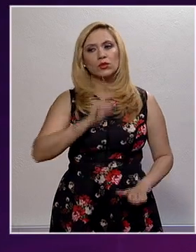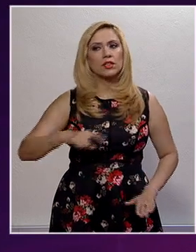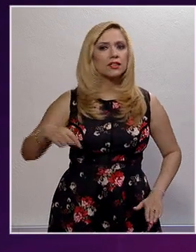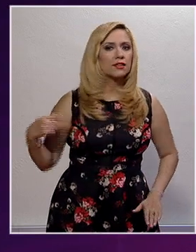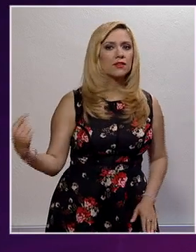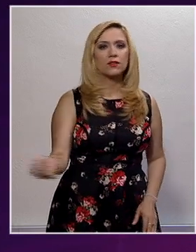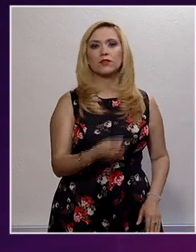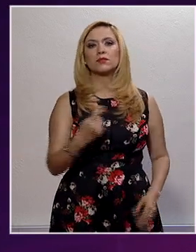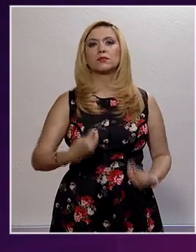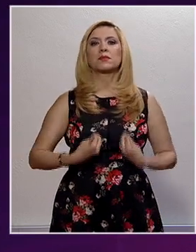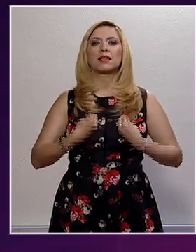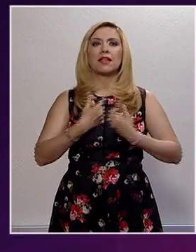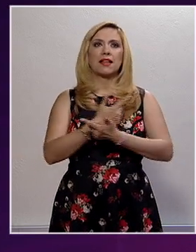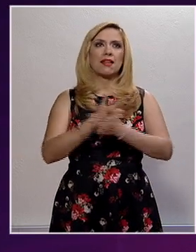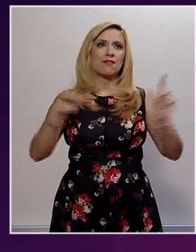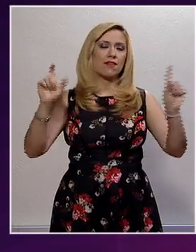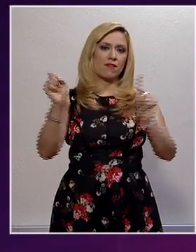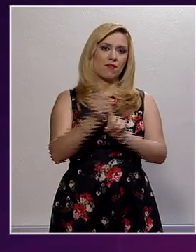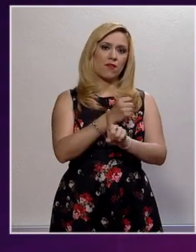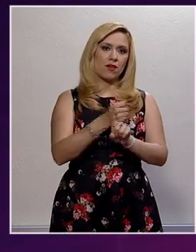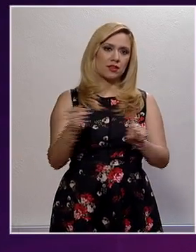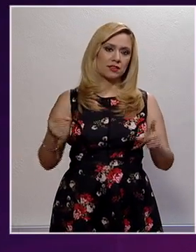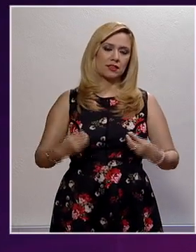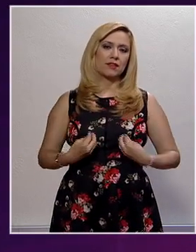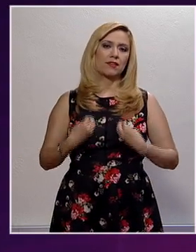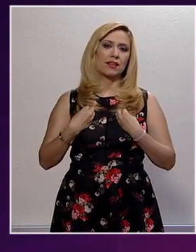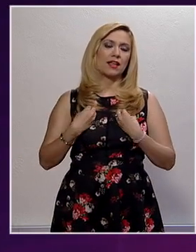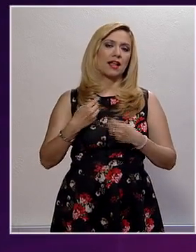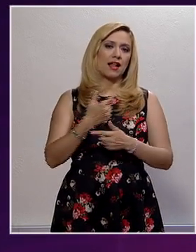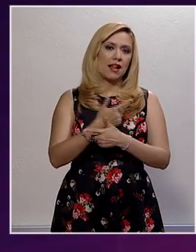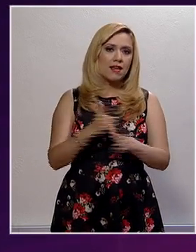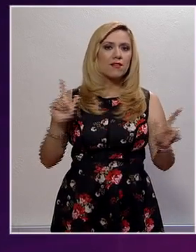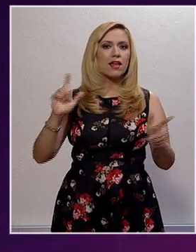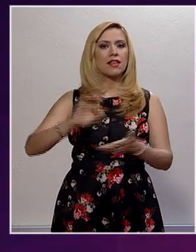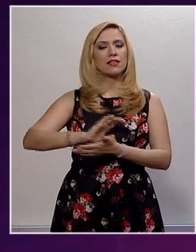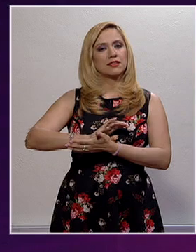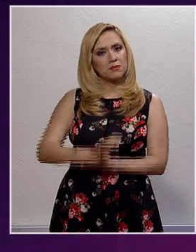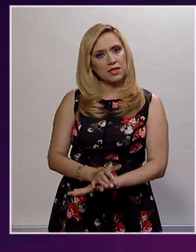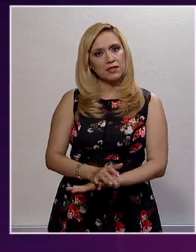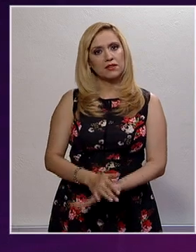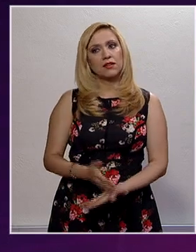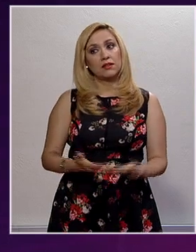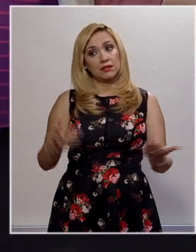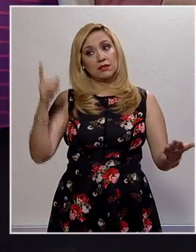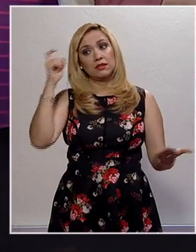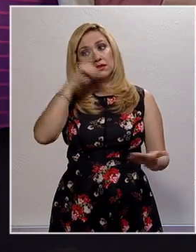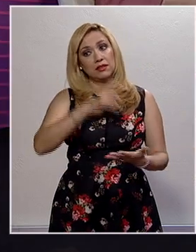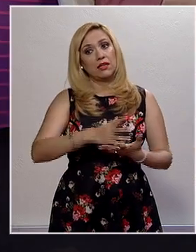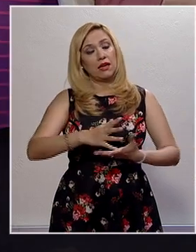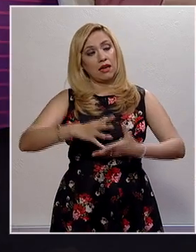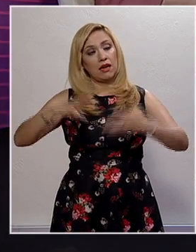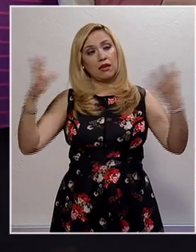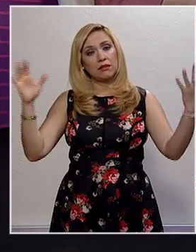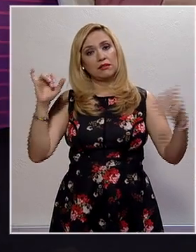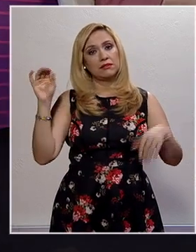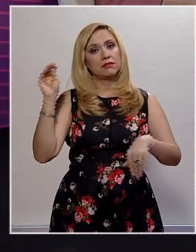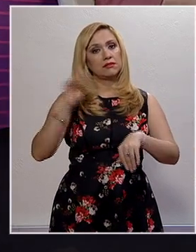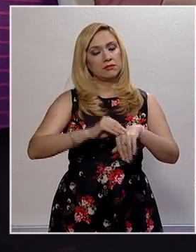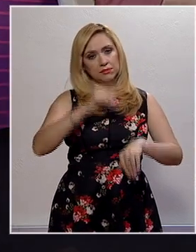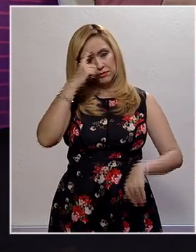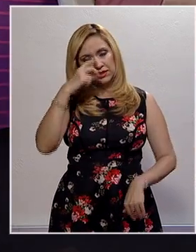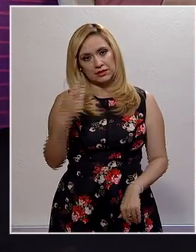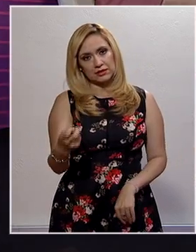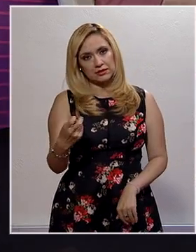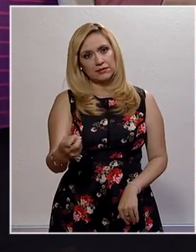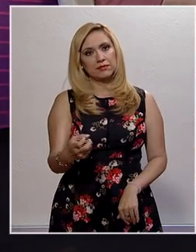mujeres a vivir una vida libre de violencia y de discriminación. Claro, creo que los retos son enormes todavía en la implementación, ¿no? Parece que